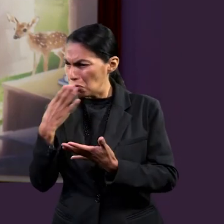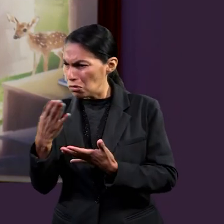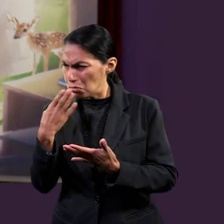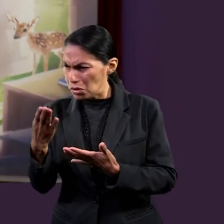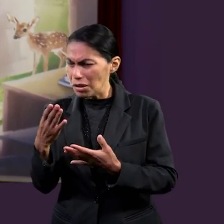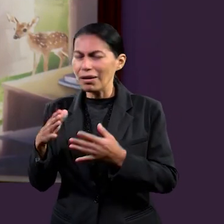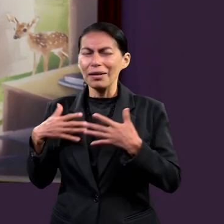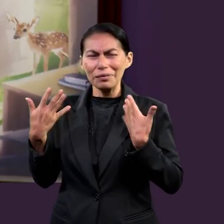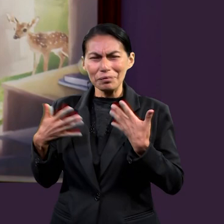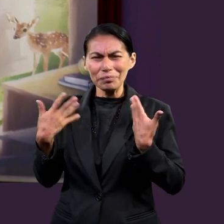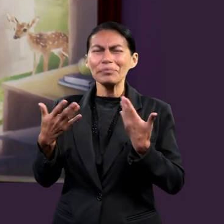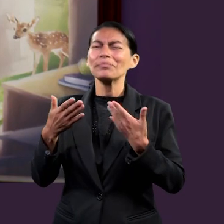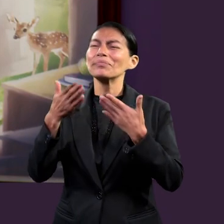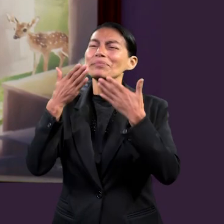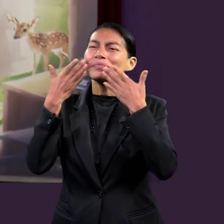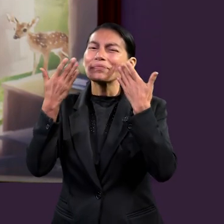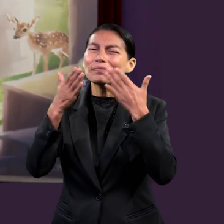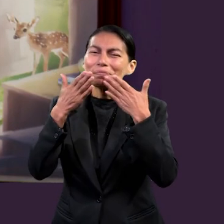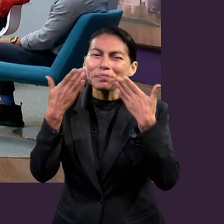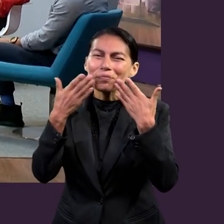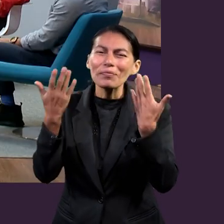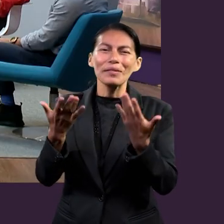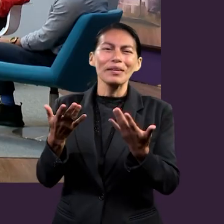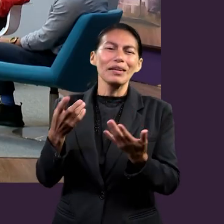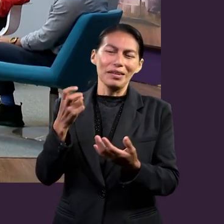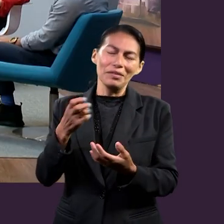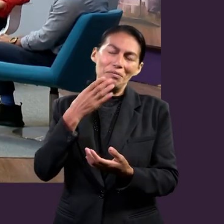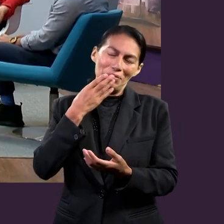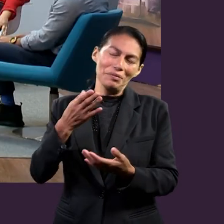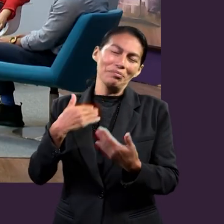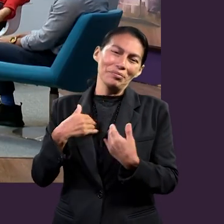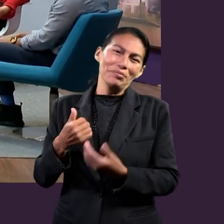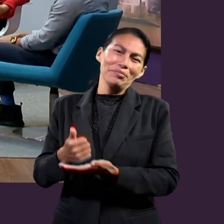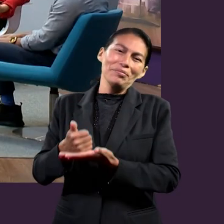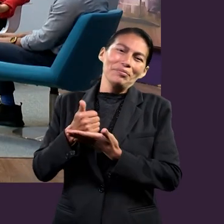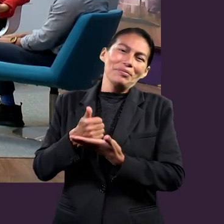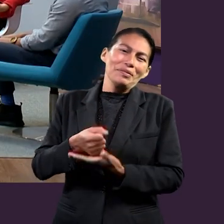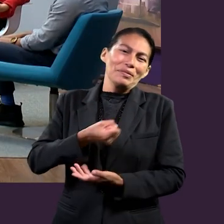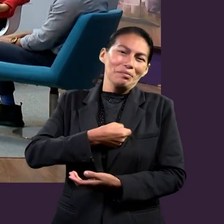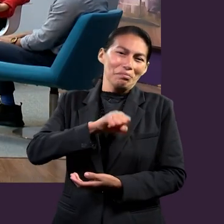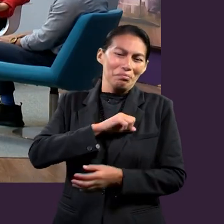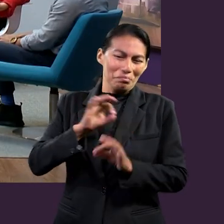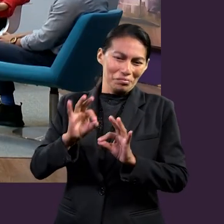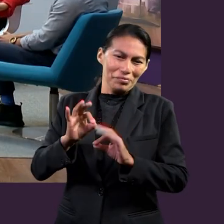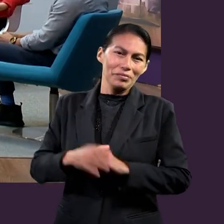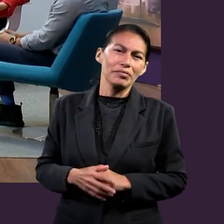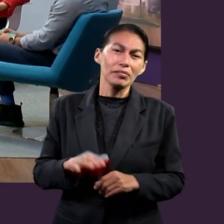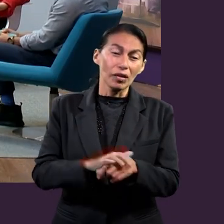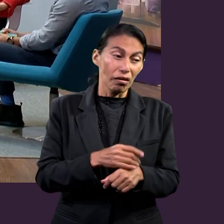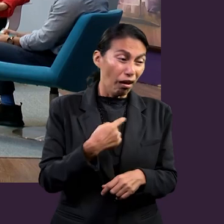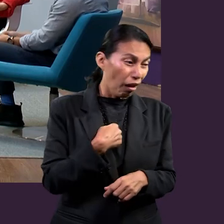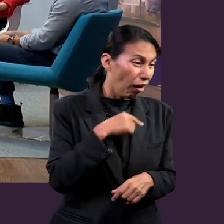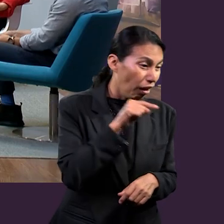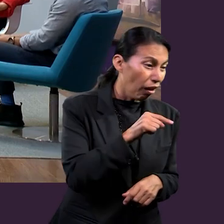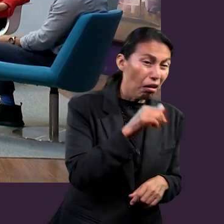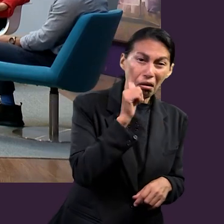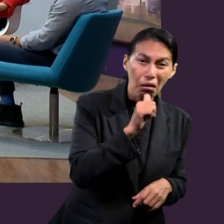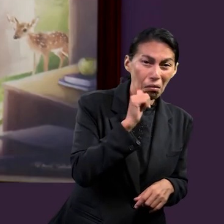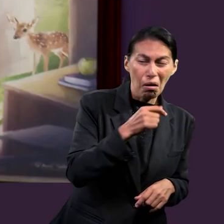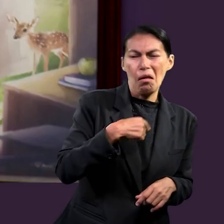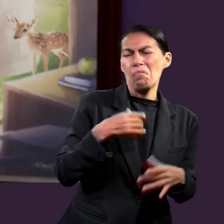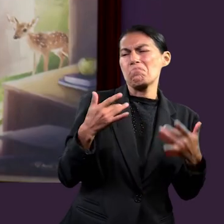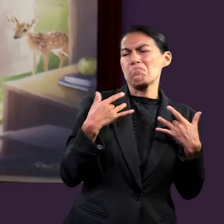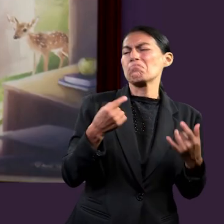al final de cuentas, es beneficio global para todos. Entonces, no es como, no es para decir, bueno, yo soy así, o de donde yo vengo,